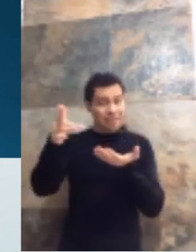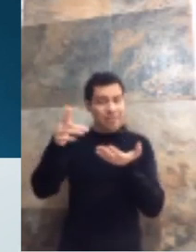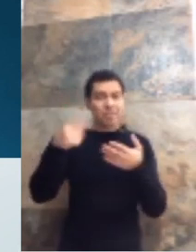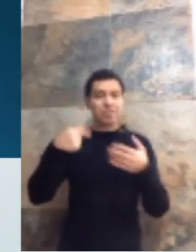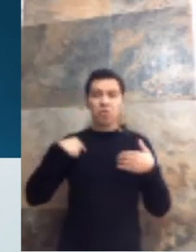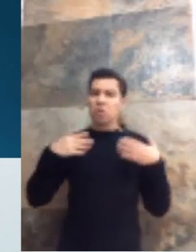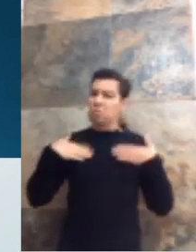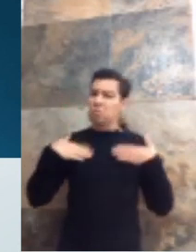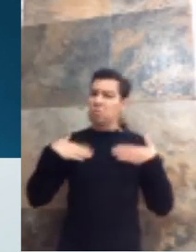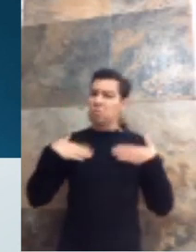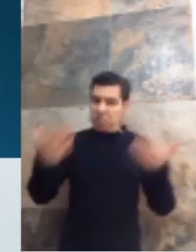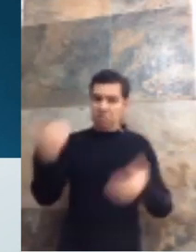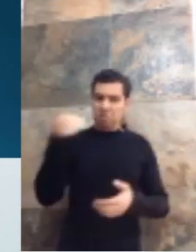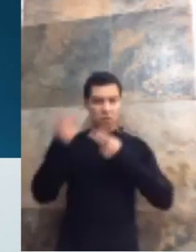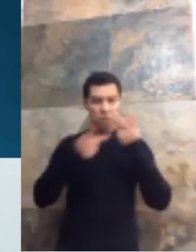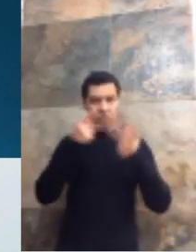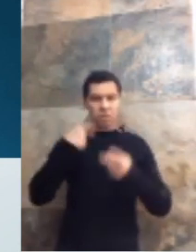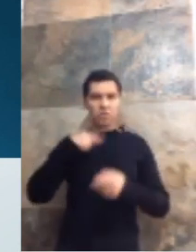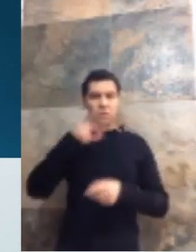disposición.